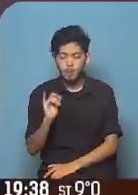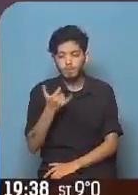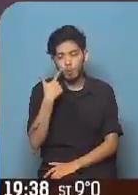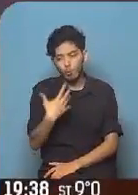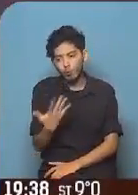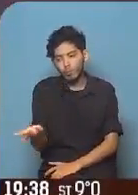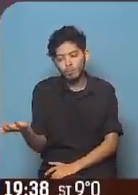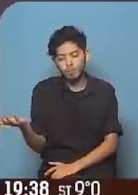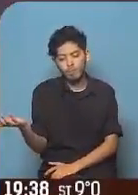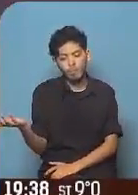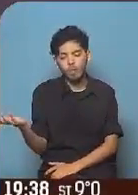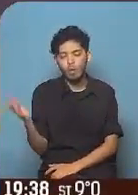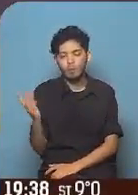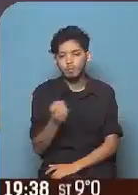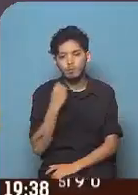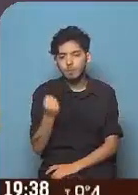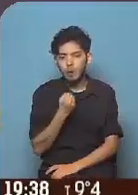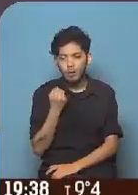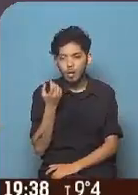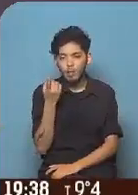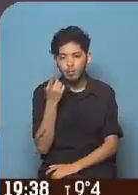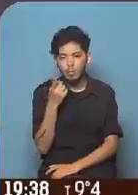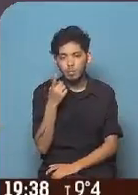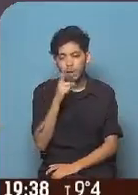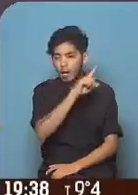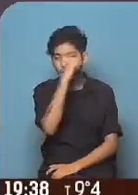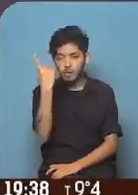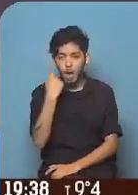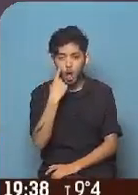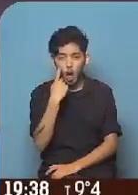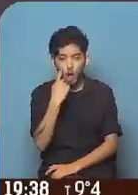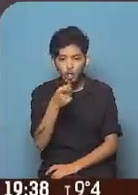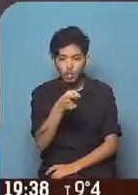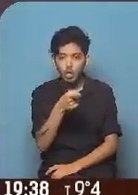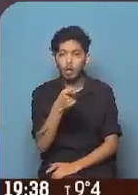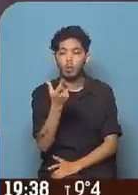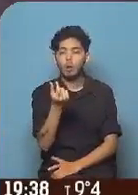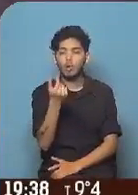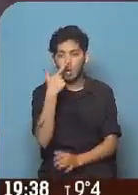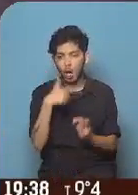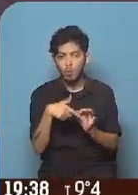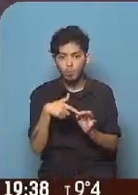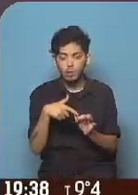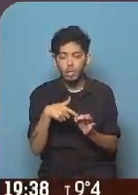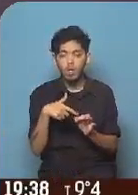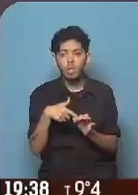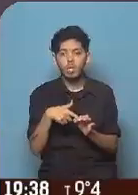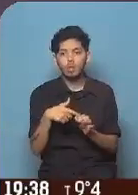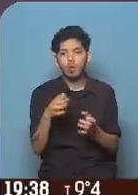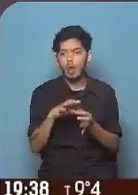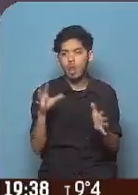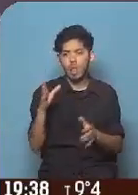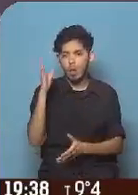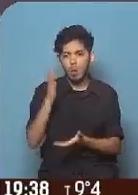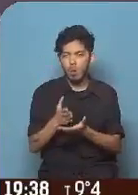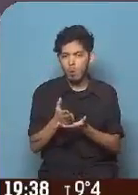pero sería importante que el Estado controlara el precio de los combustibles, que se lo dejó libre